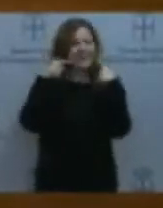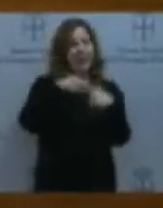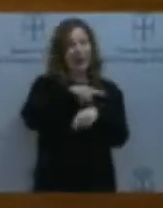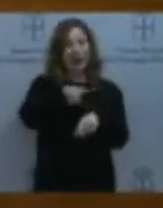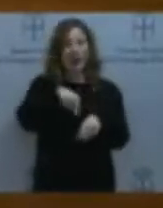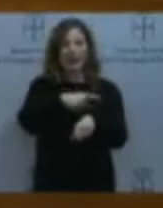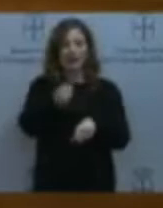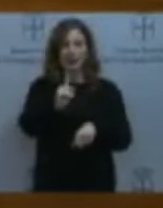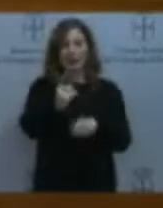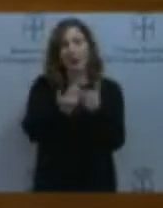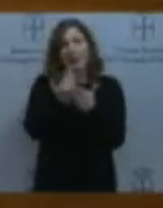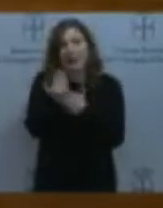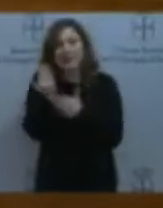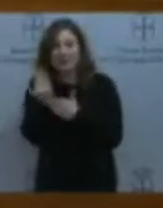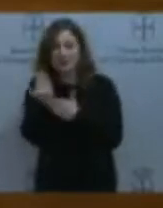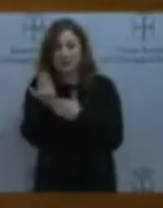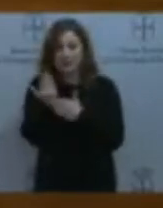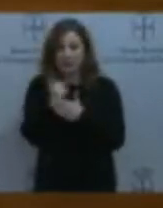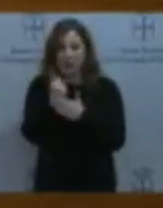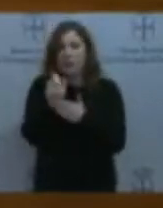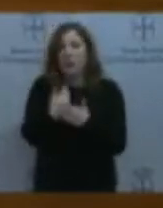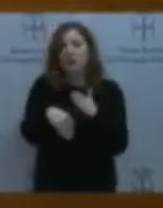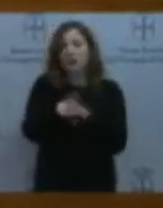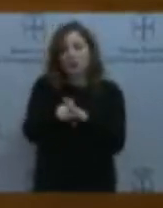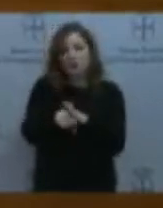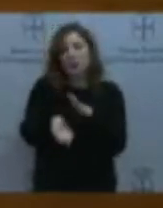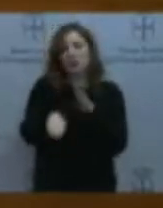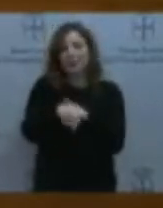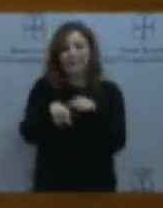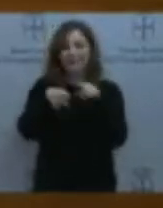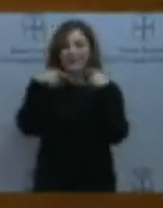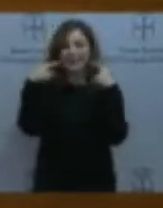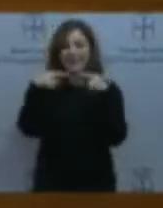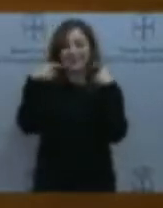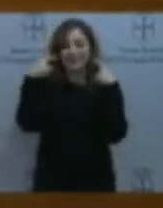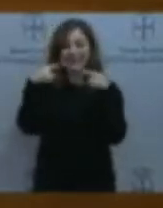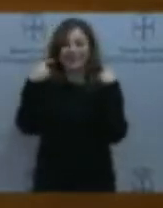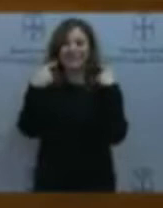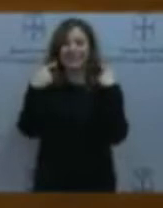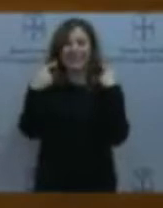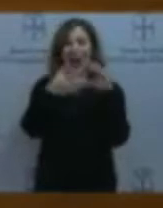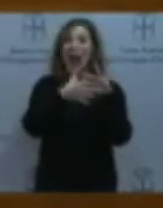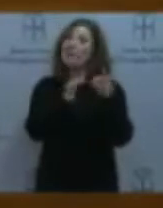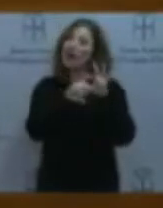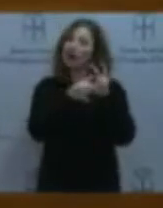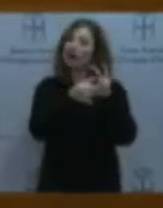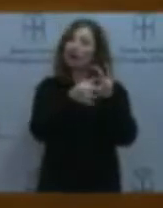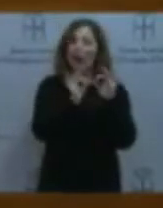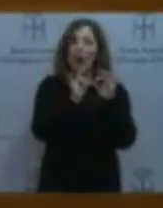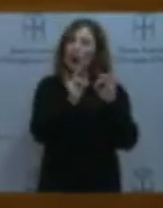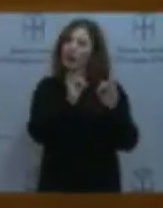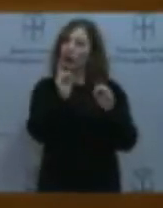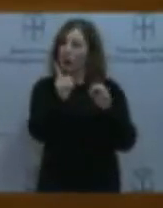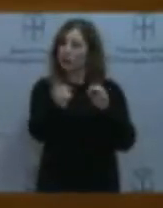ni unos pocos días, sino constantemente a todo el mundo, no solo a esos amigotes o gente a la que les debemos favores, no solamente a los